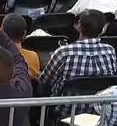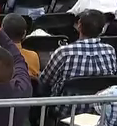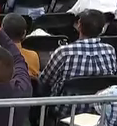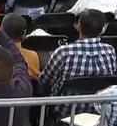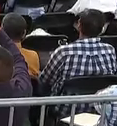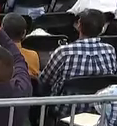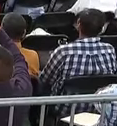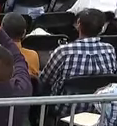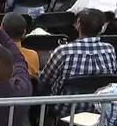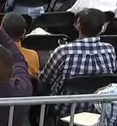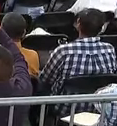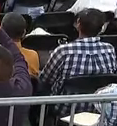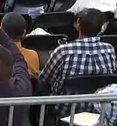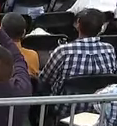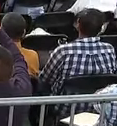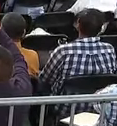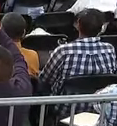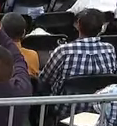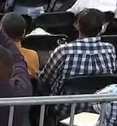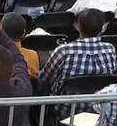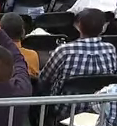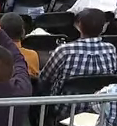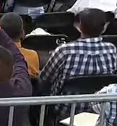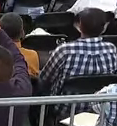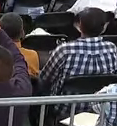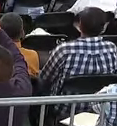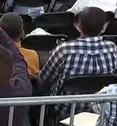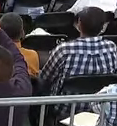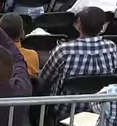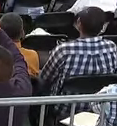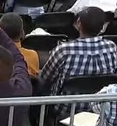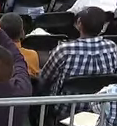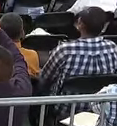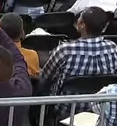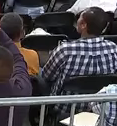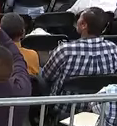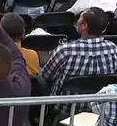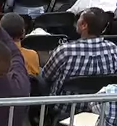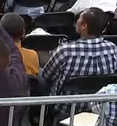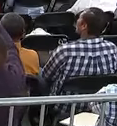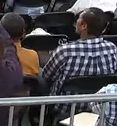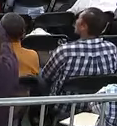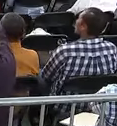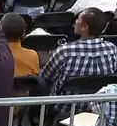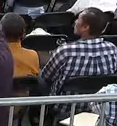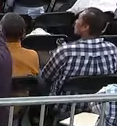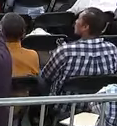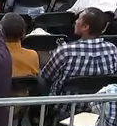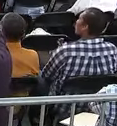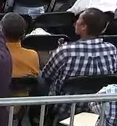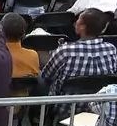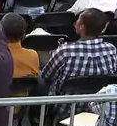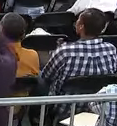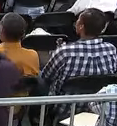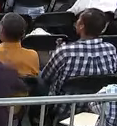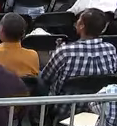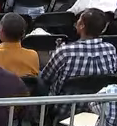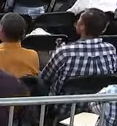Continuamos con la proyección del video Camino de Benito Juárez y Caminos Artesanales.